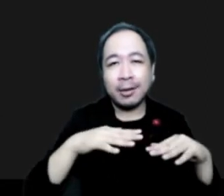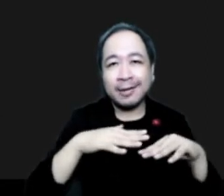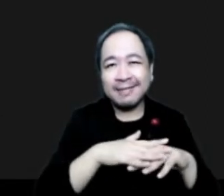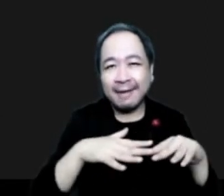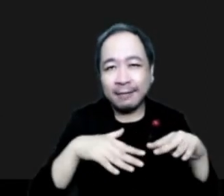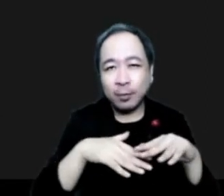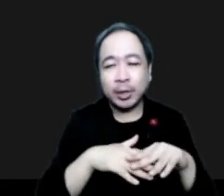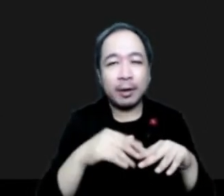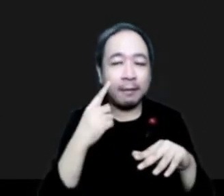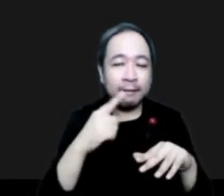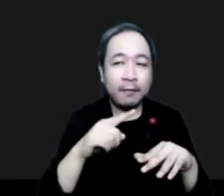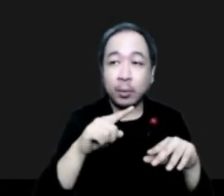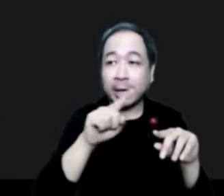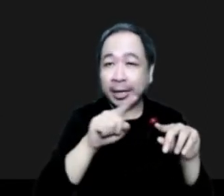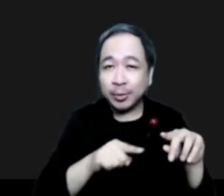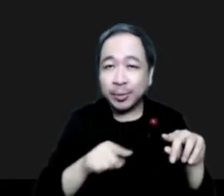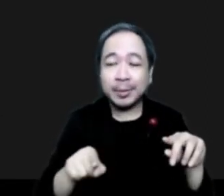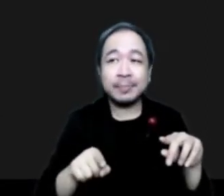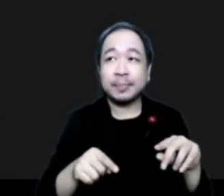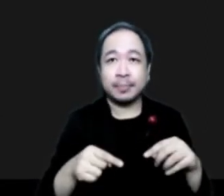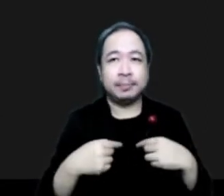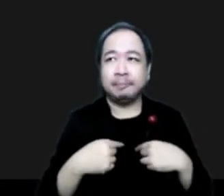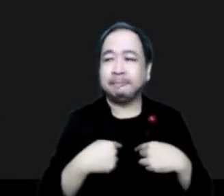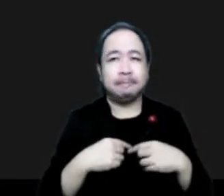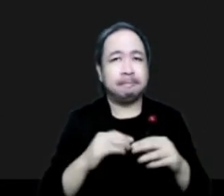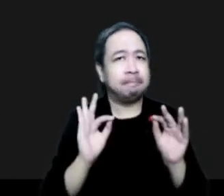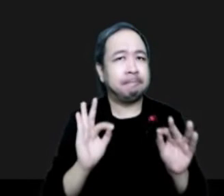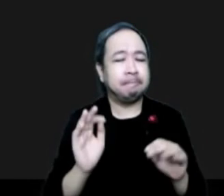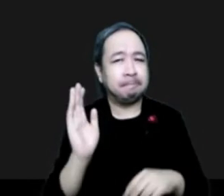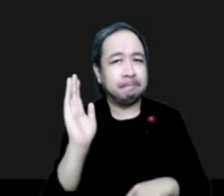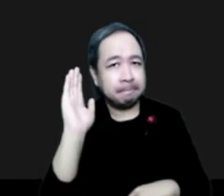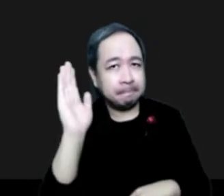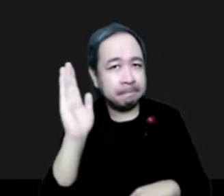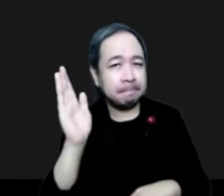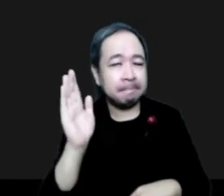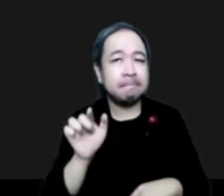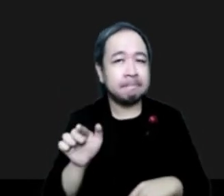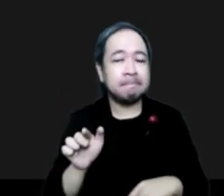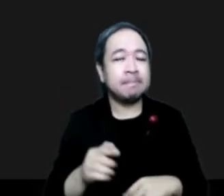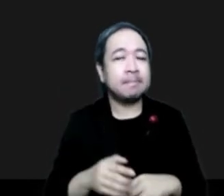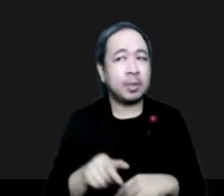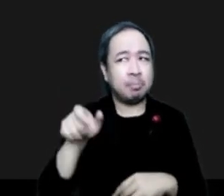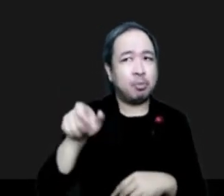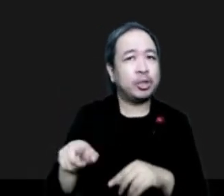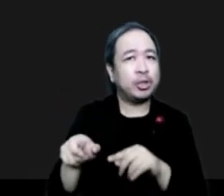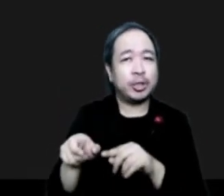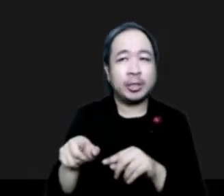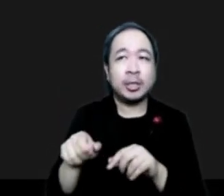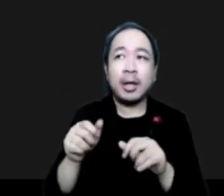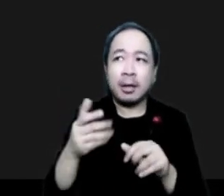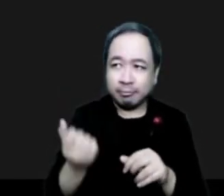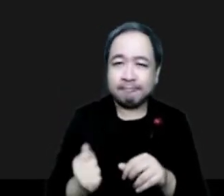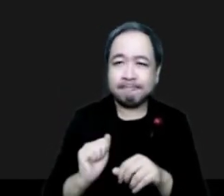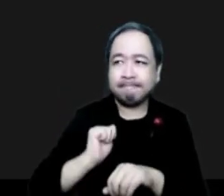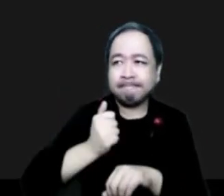estaba presentando la oradora anterior de que pueden ser redes complementarias a nivel de la Asociación 4